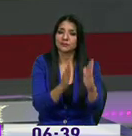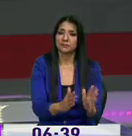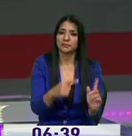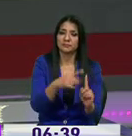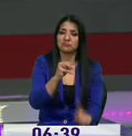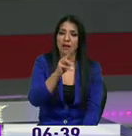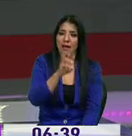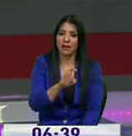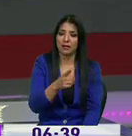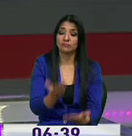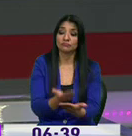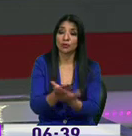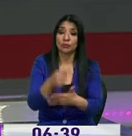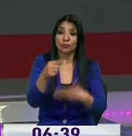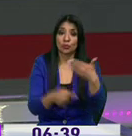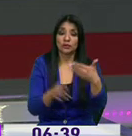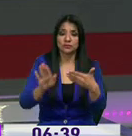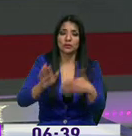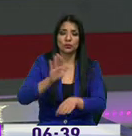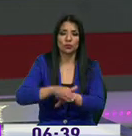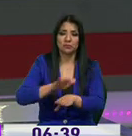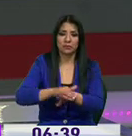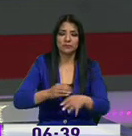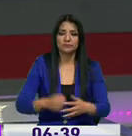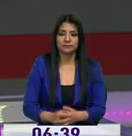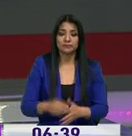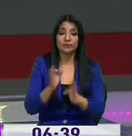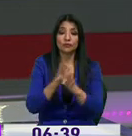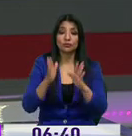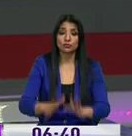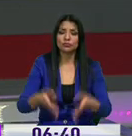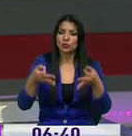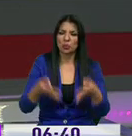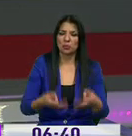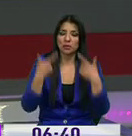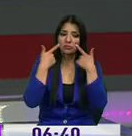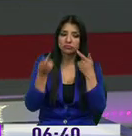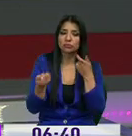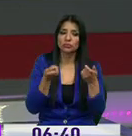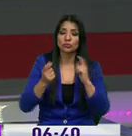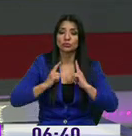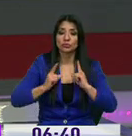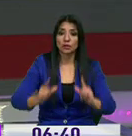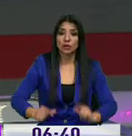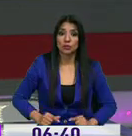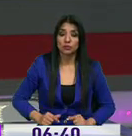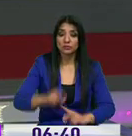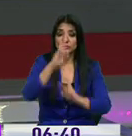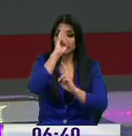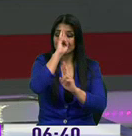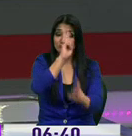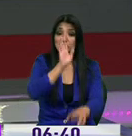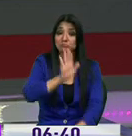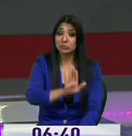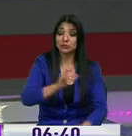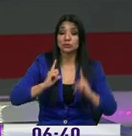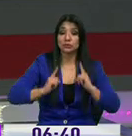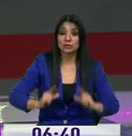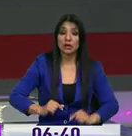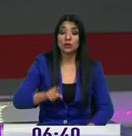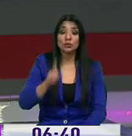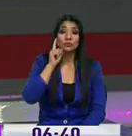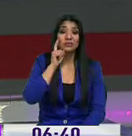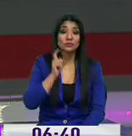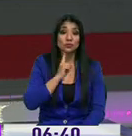otras causales para la censura el incumplimiento en las funciones sobre vigilancia y control sanitario vulnerando la garantía de la salud sexual